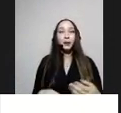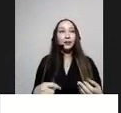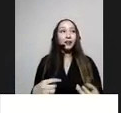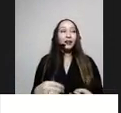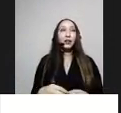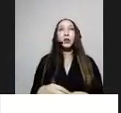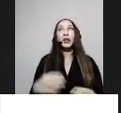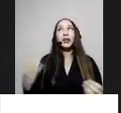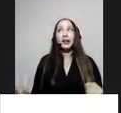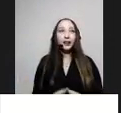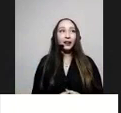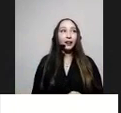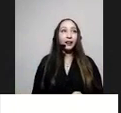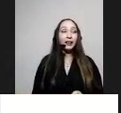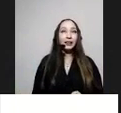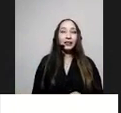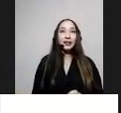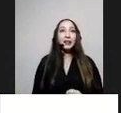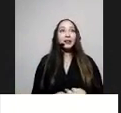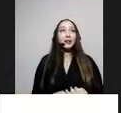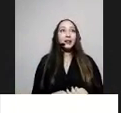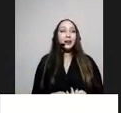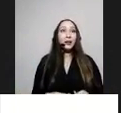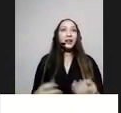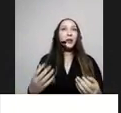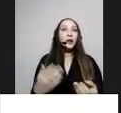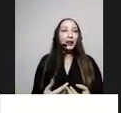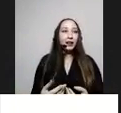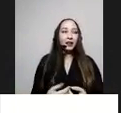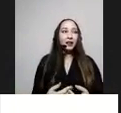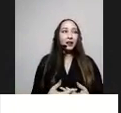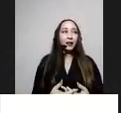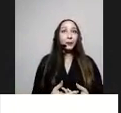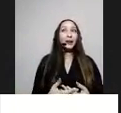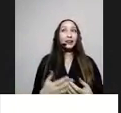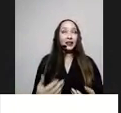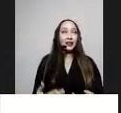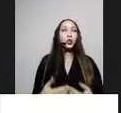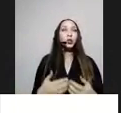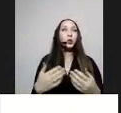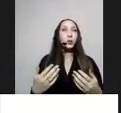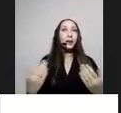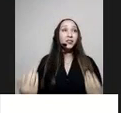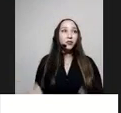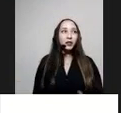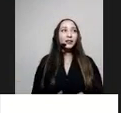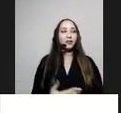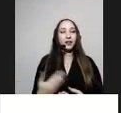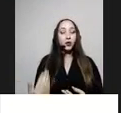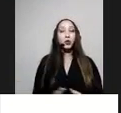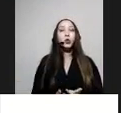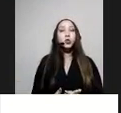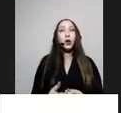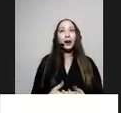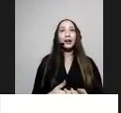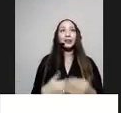el iPad y todas las ideas que él tenía vinieron a él practicando mindfulness. Le